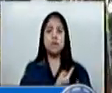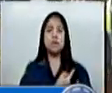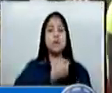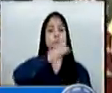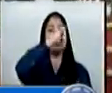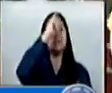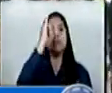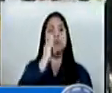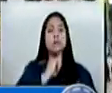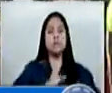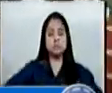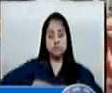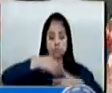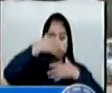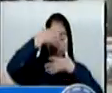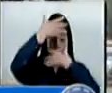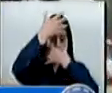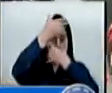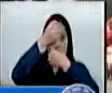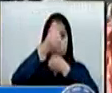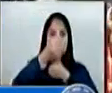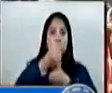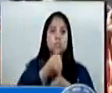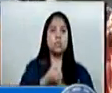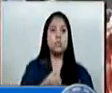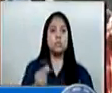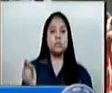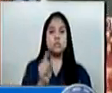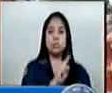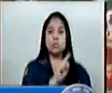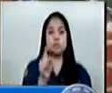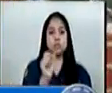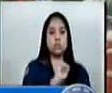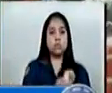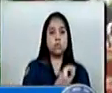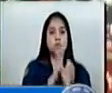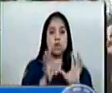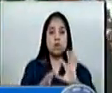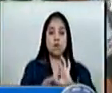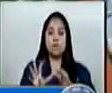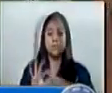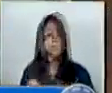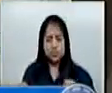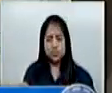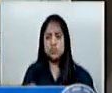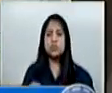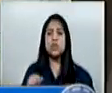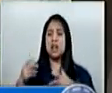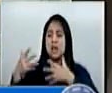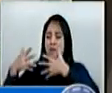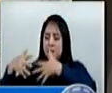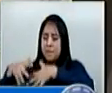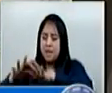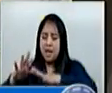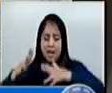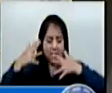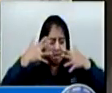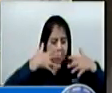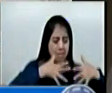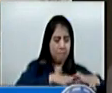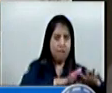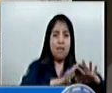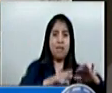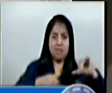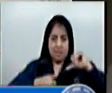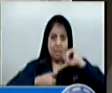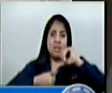de dicho simulacro es fortalecer las capacidades de los grupos de respuesta especializados de la región centroamericana. Guatemala está clasificado como